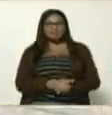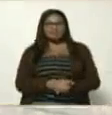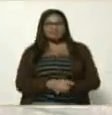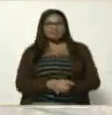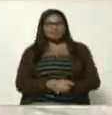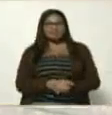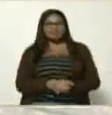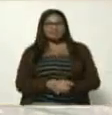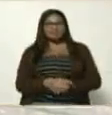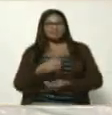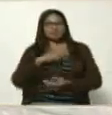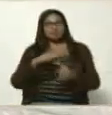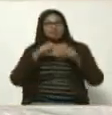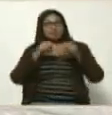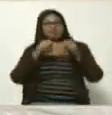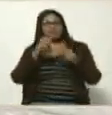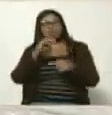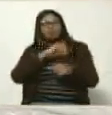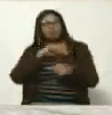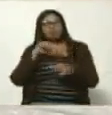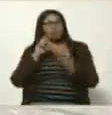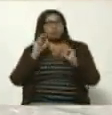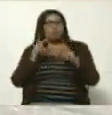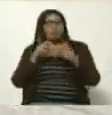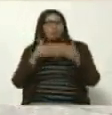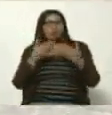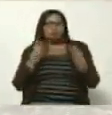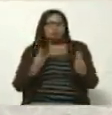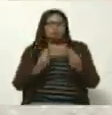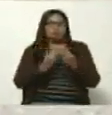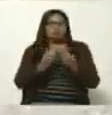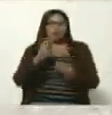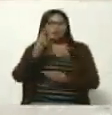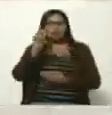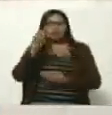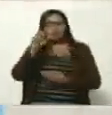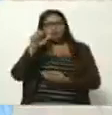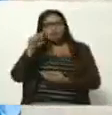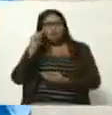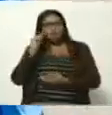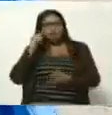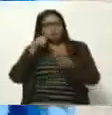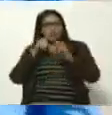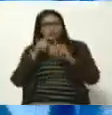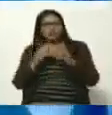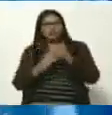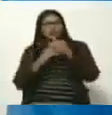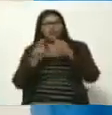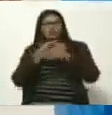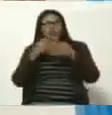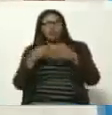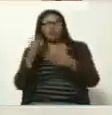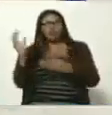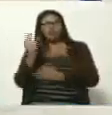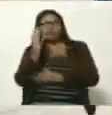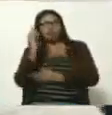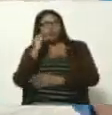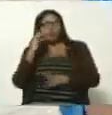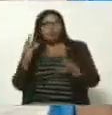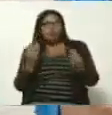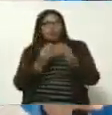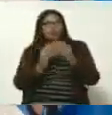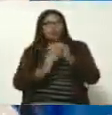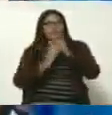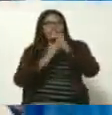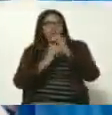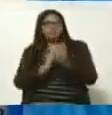Y bien, continuamos en Monómeros Colombia, en esta oportunidad en compañía de Rodrigo Ramírez. Él es delegado del gobierno colombiano y miembro de la junta directiva